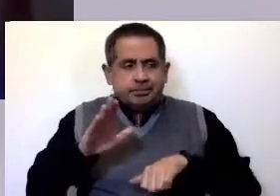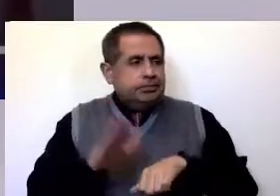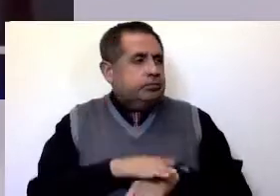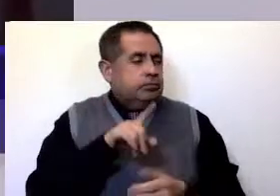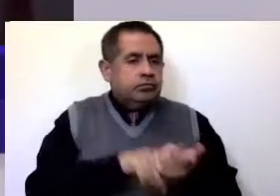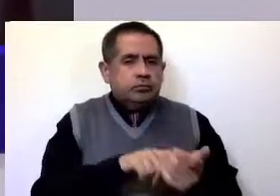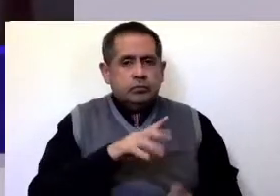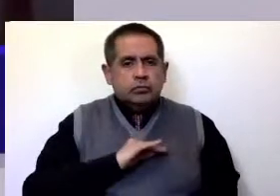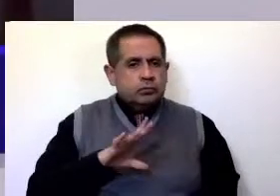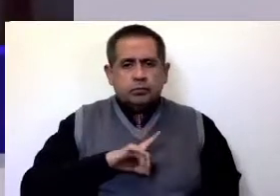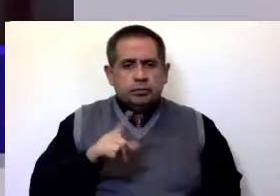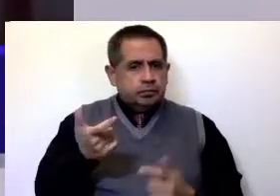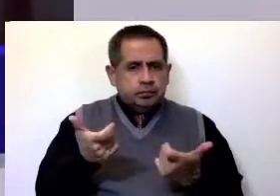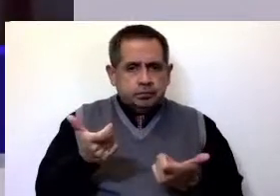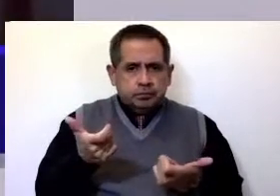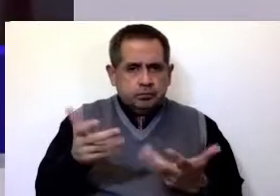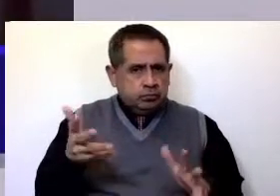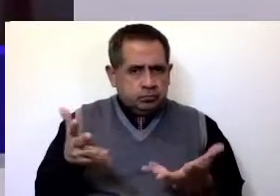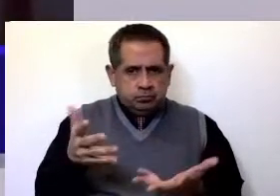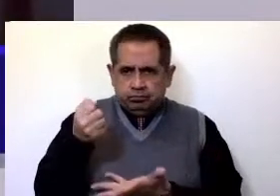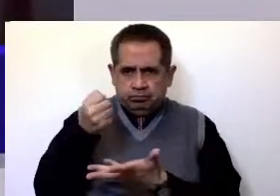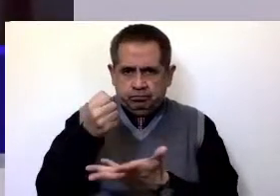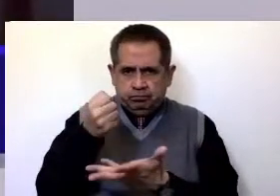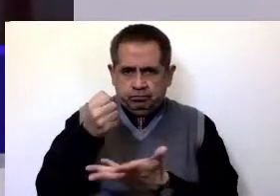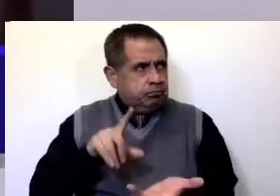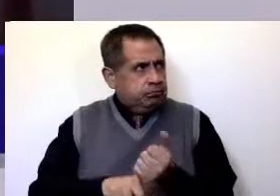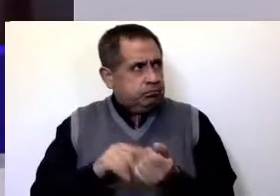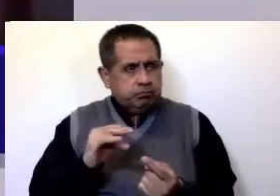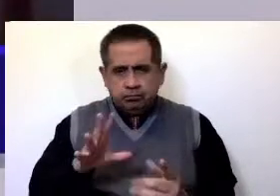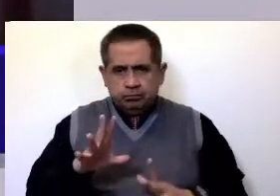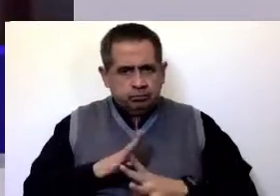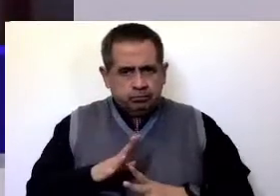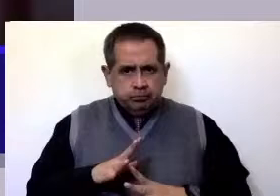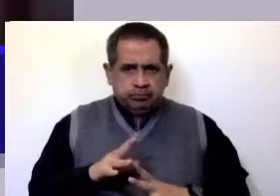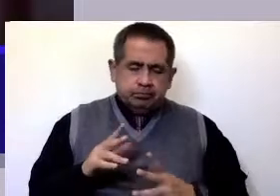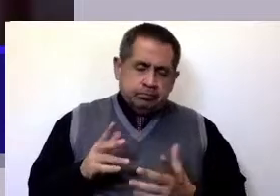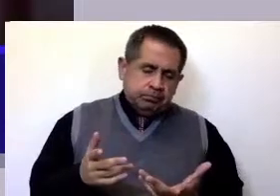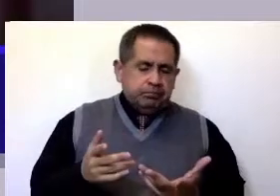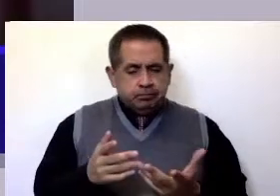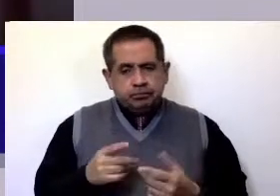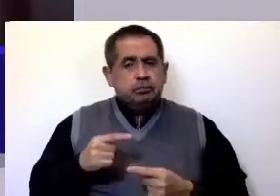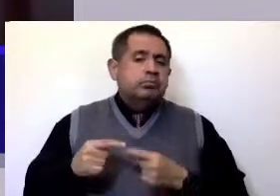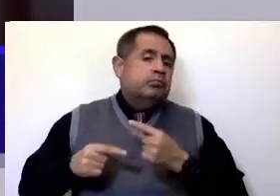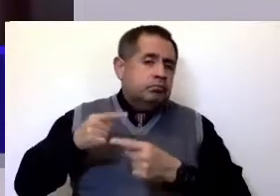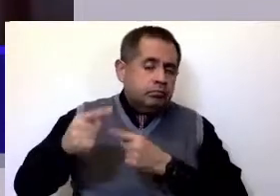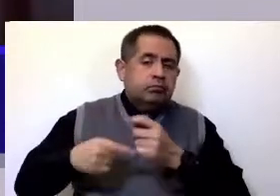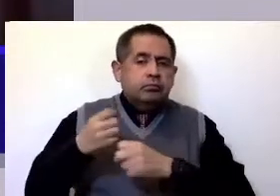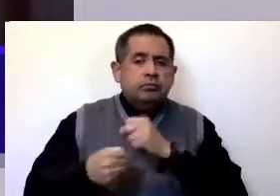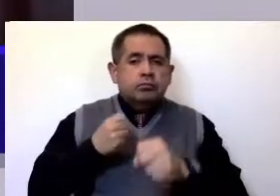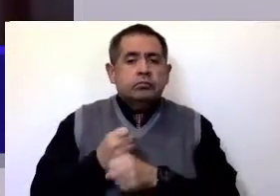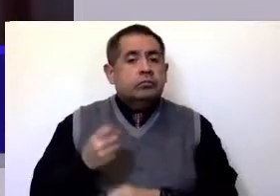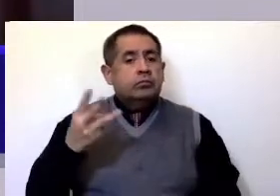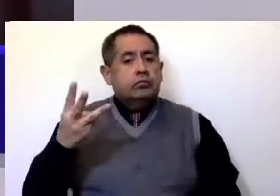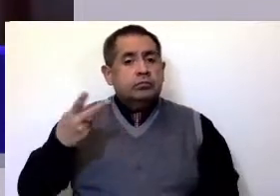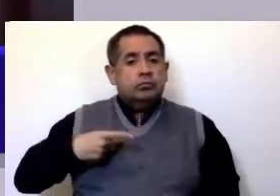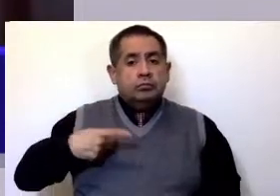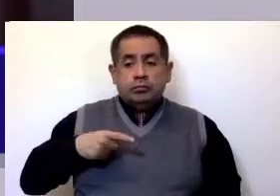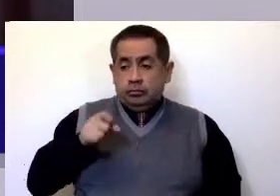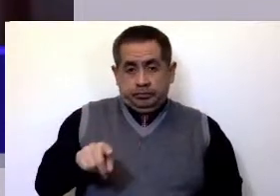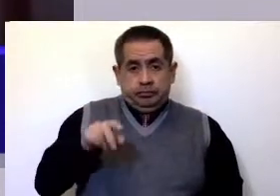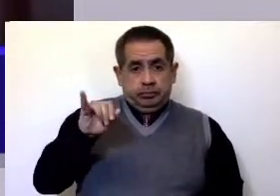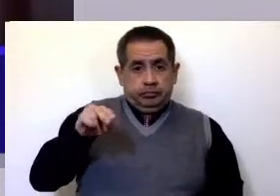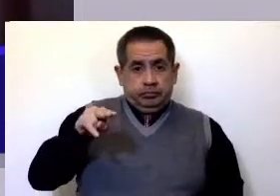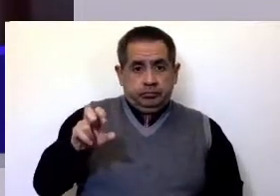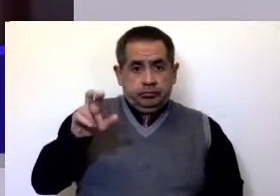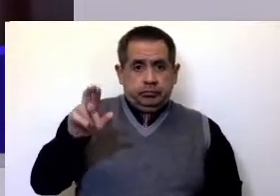recursos económicos y materiales necesarios cuatro años más tarde tres pacientes del dinero promovieron